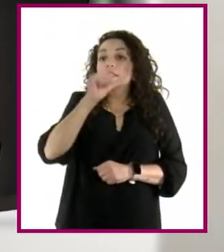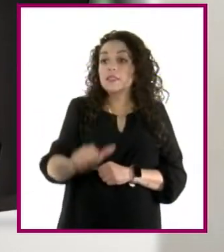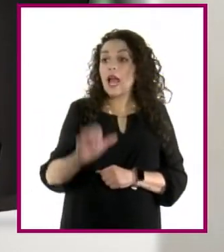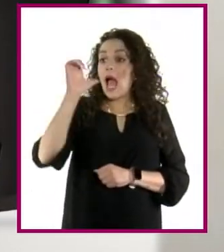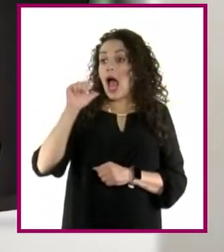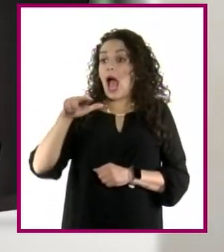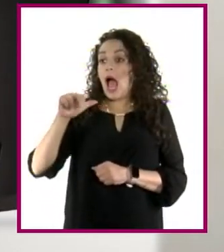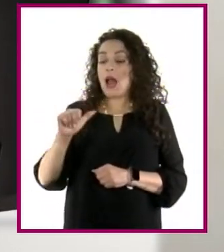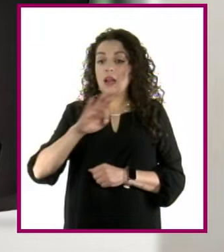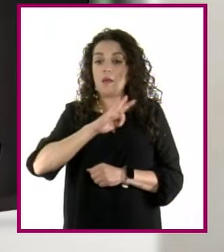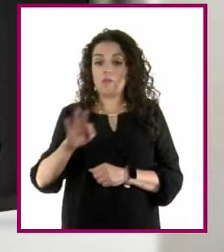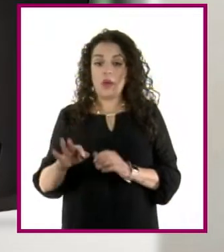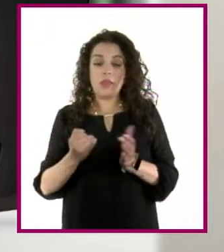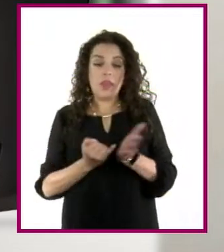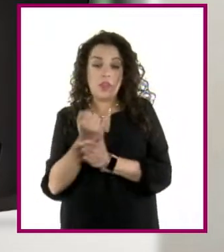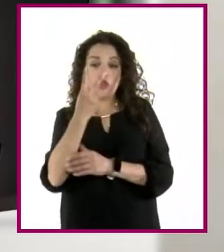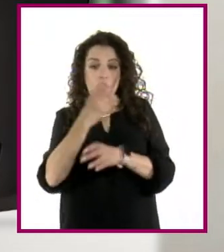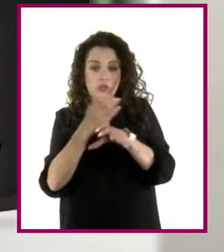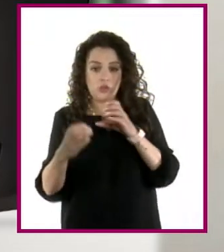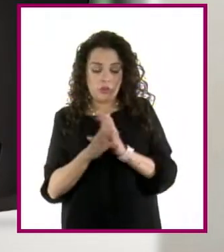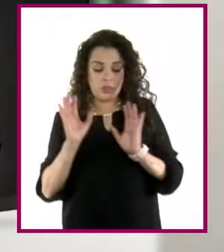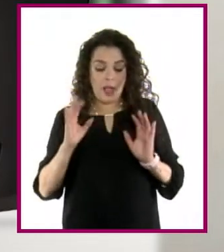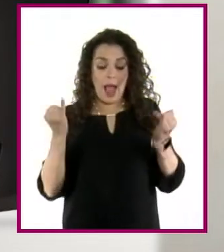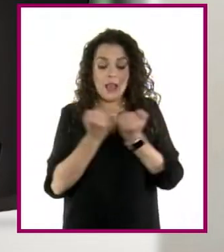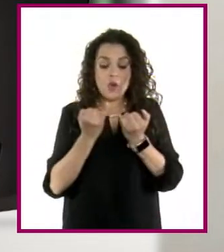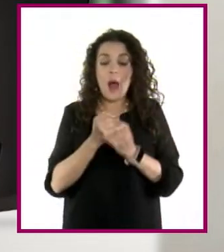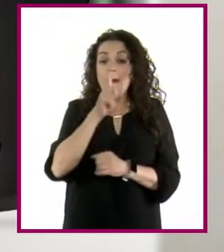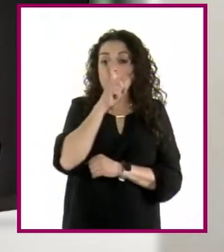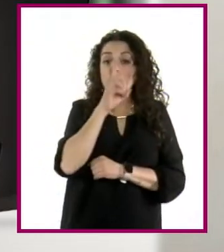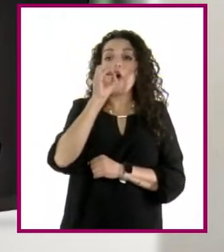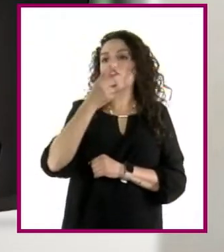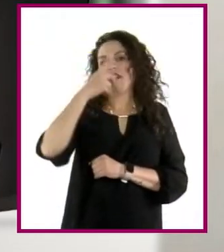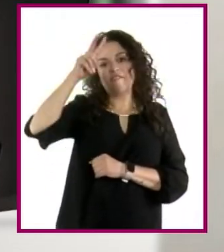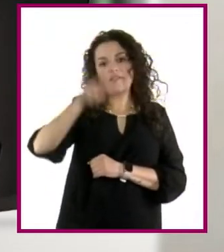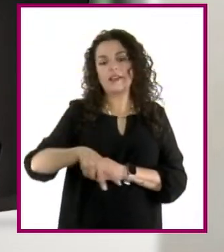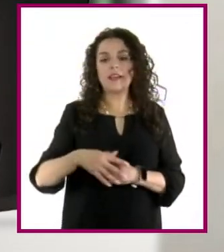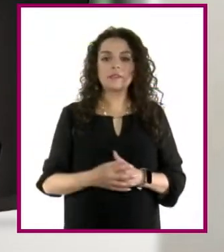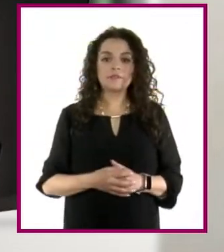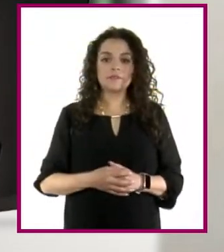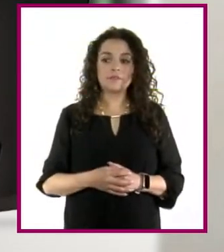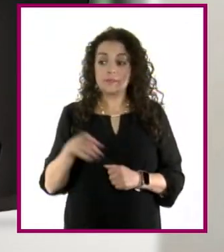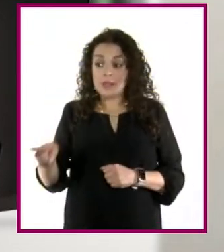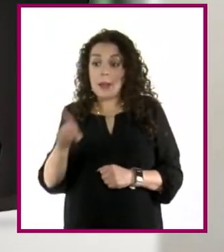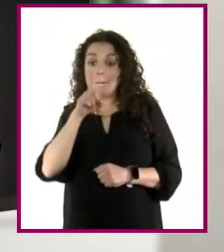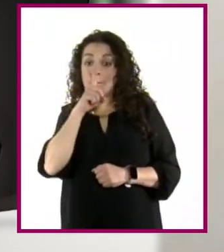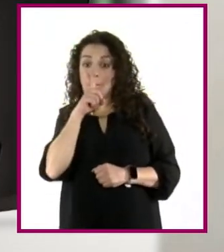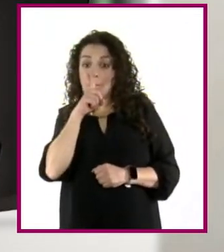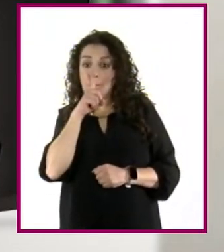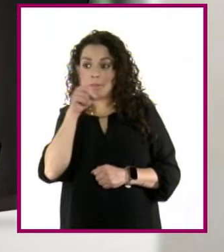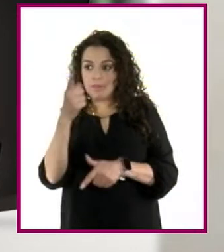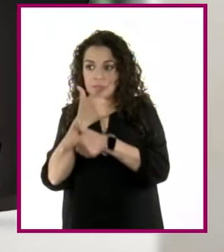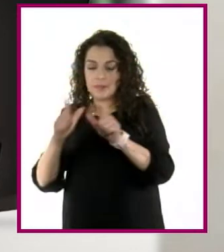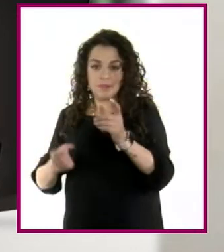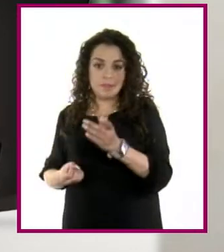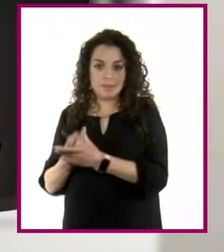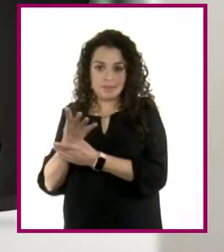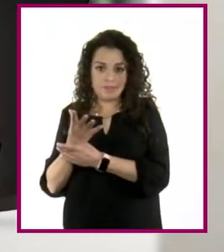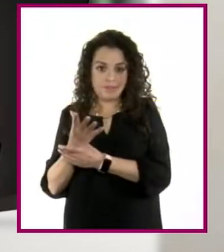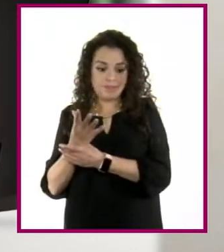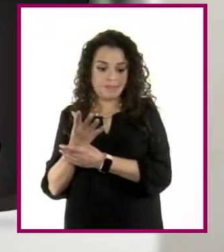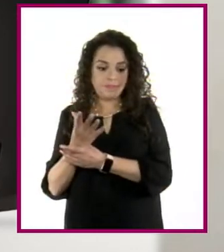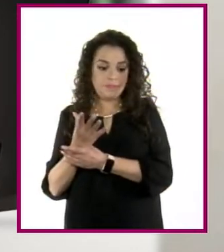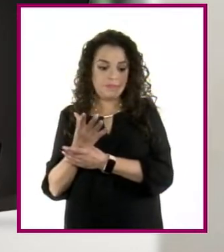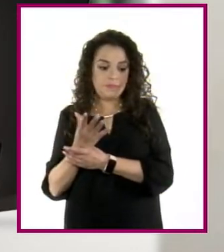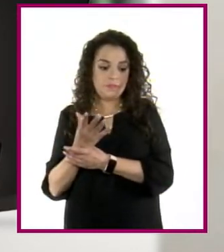optar por dos caminos. Quedarse callada o confesar. Si se queda callada, sale con libertad condicional.